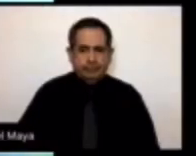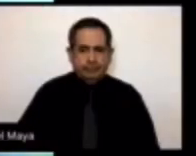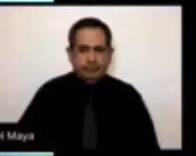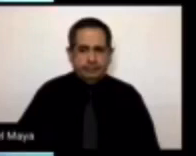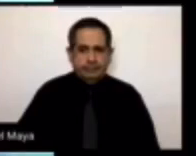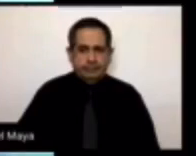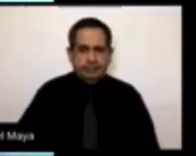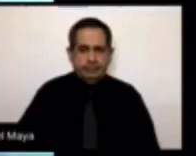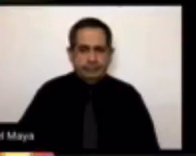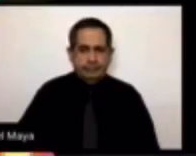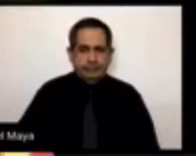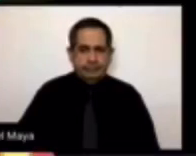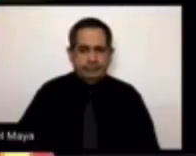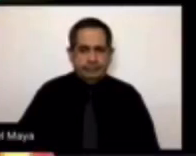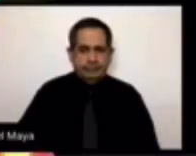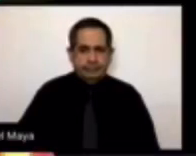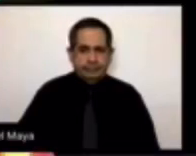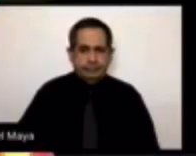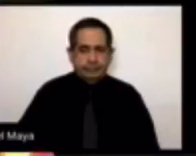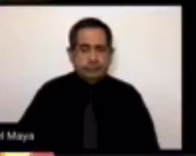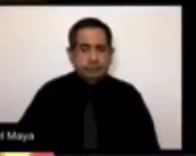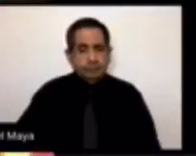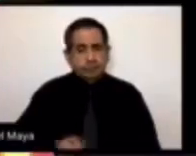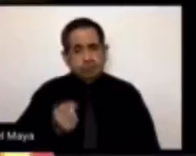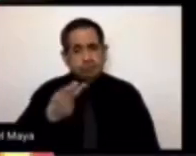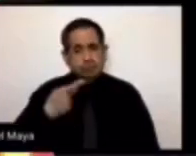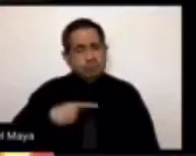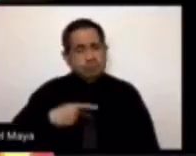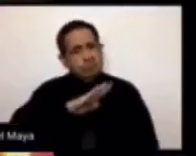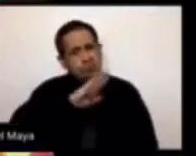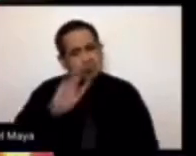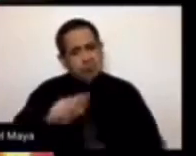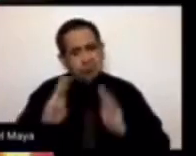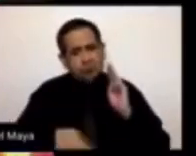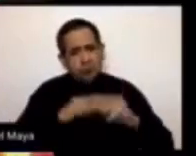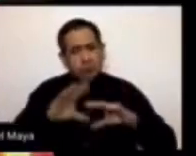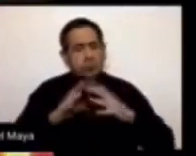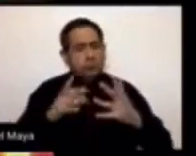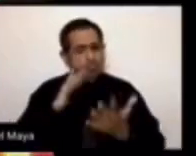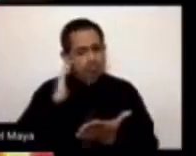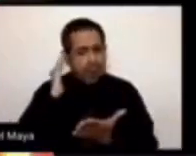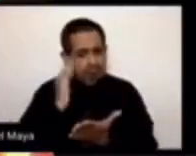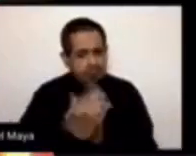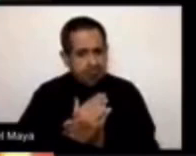De contagios y muertes en el mundo. Y para detener su propagación,